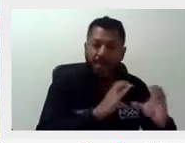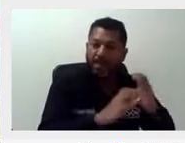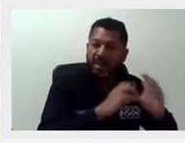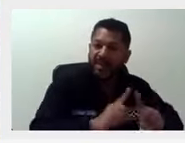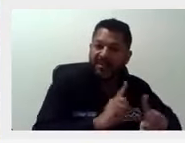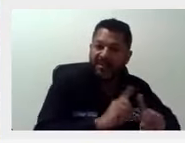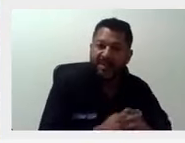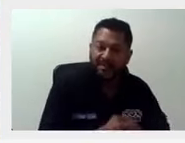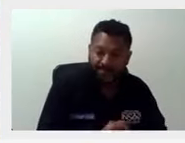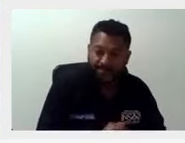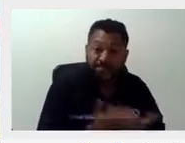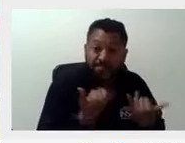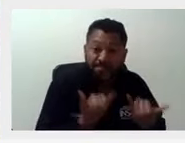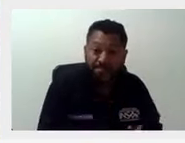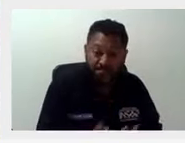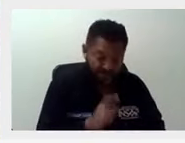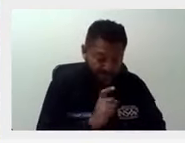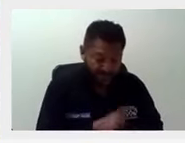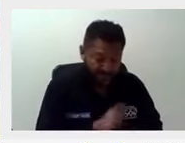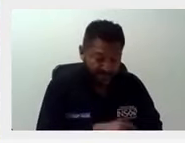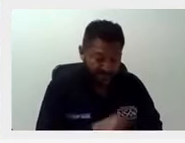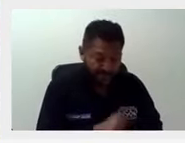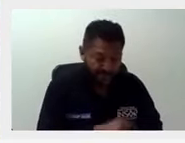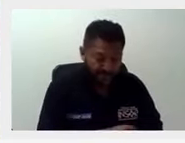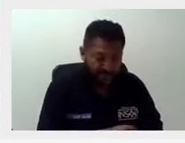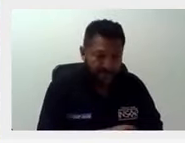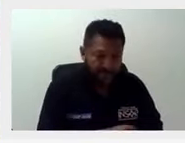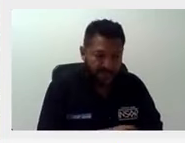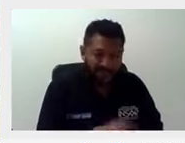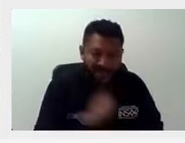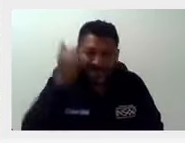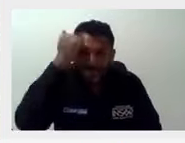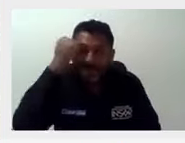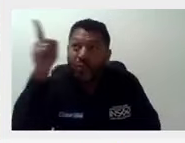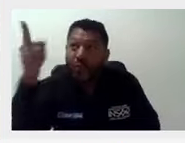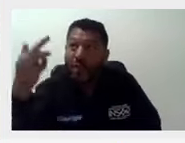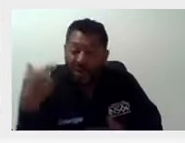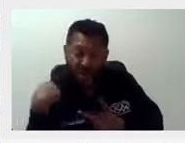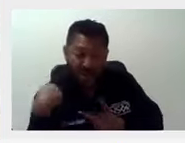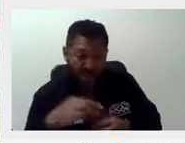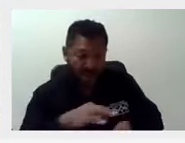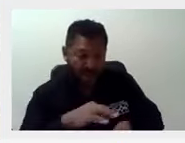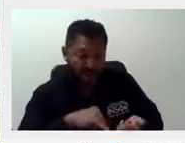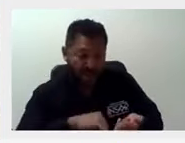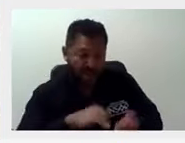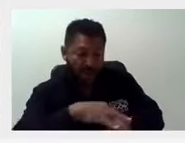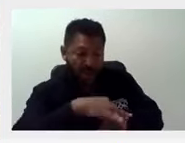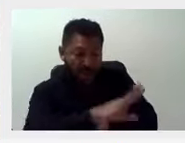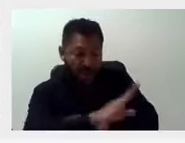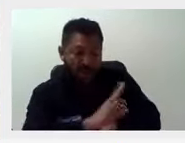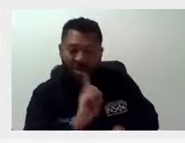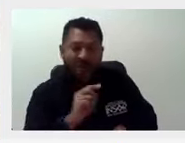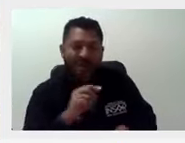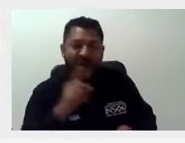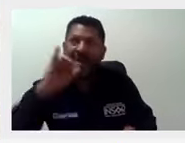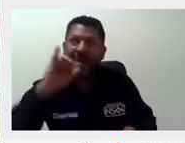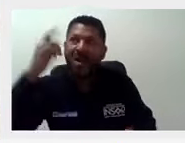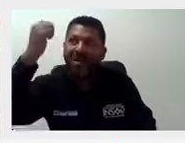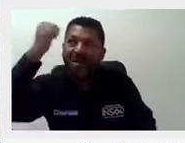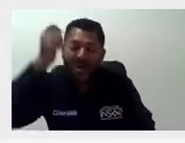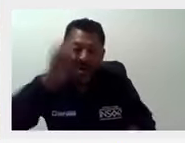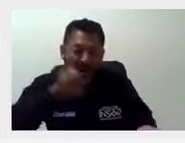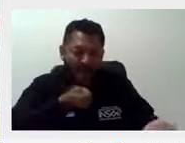de que el profesor no suelte la responsabilidad del padre, sino que sea el modelador de procesos de aprendizaje del padre,